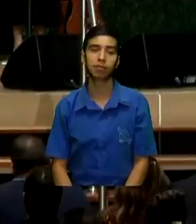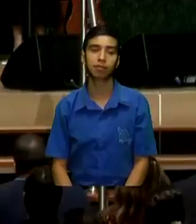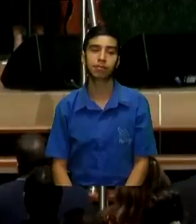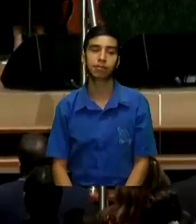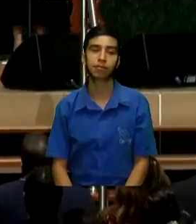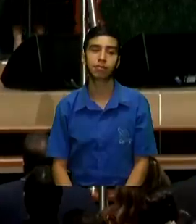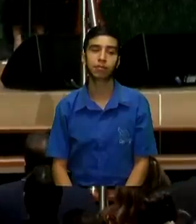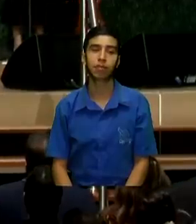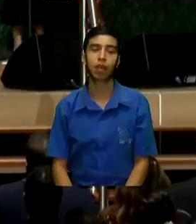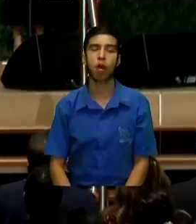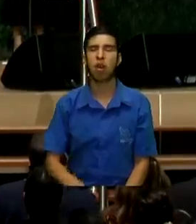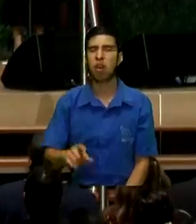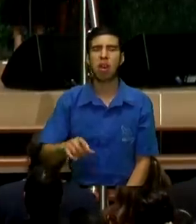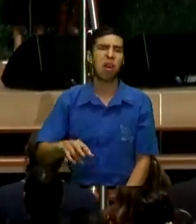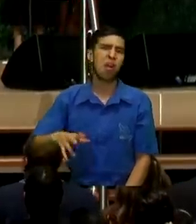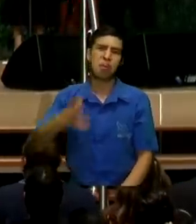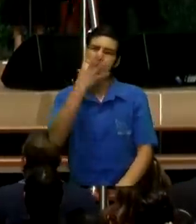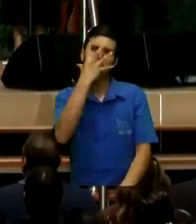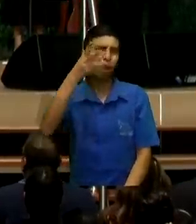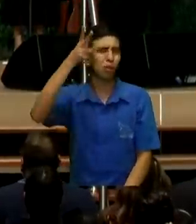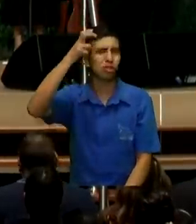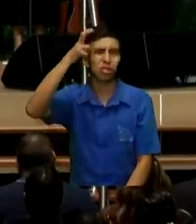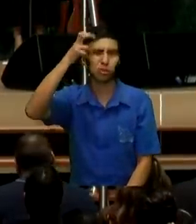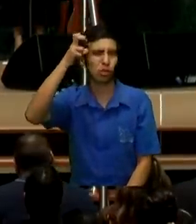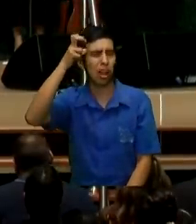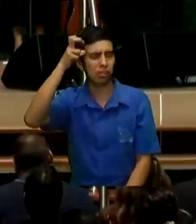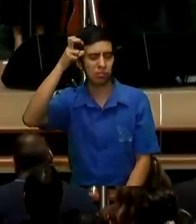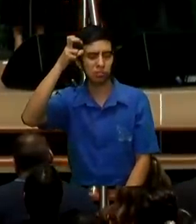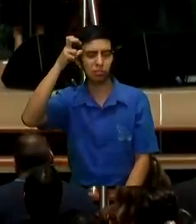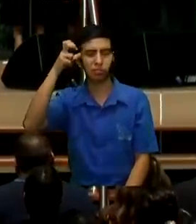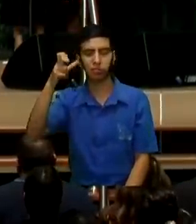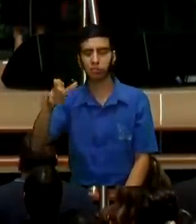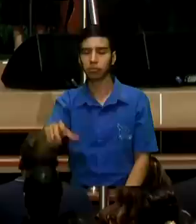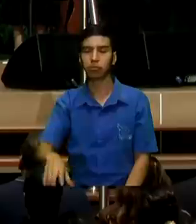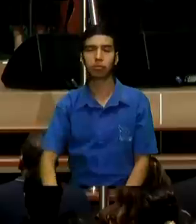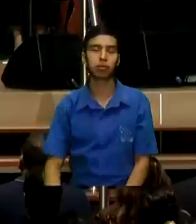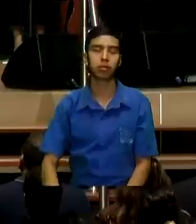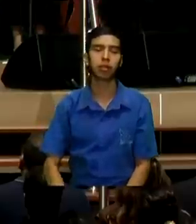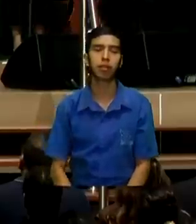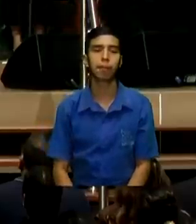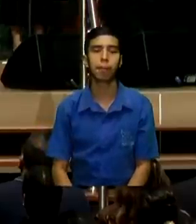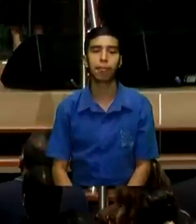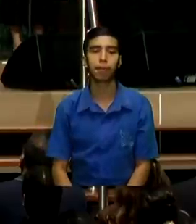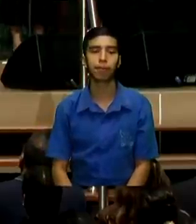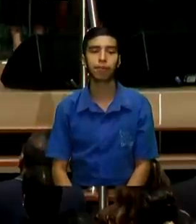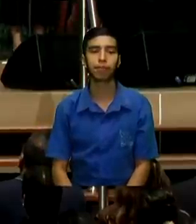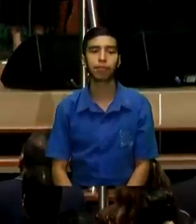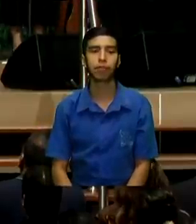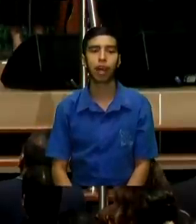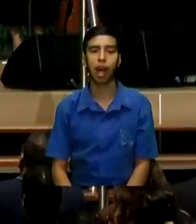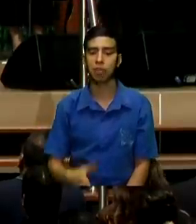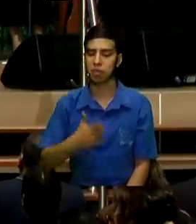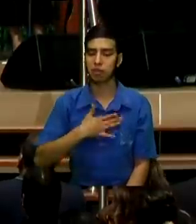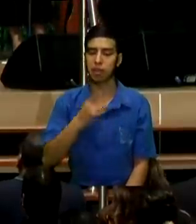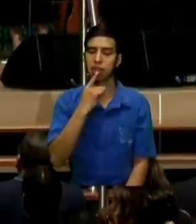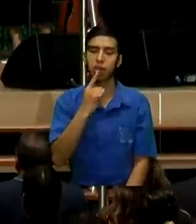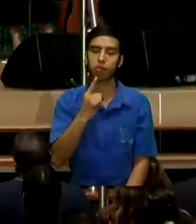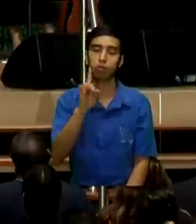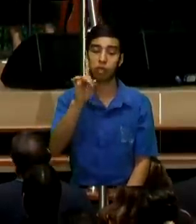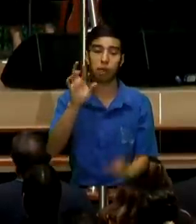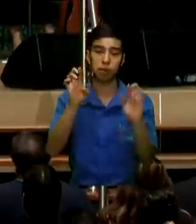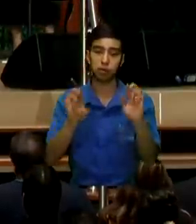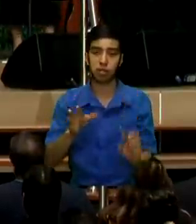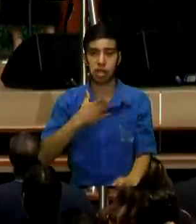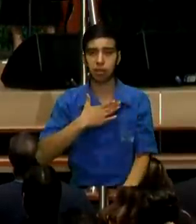y enseñar su? ¿Cómo? ¿Qué? Y yo no miro nada mal en eso. Me digo alguien a mí.